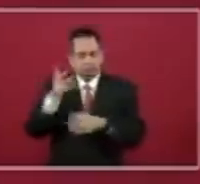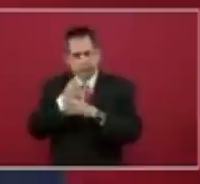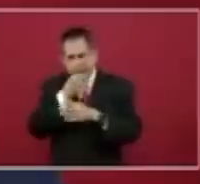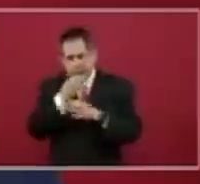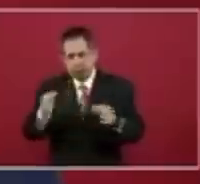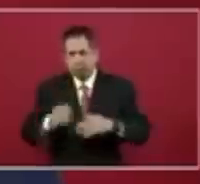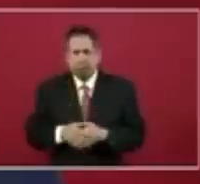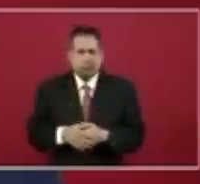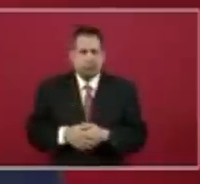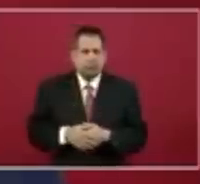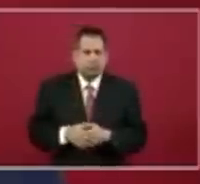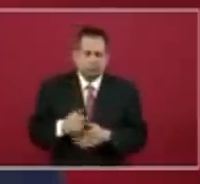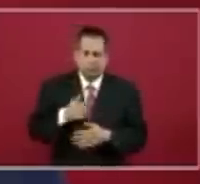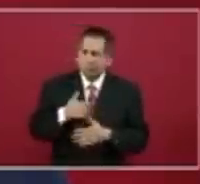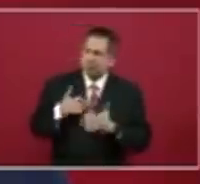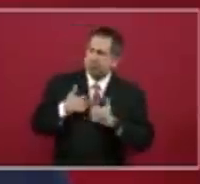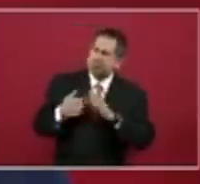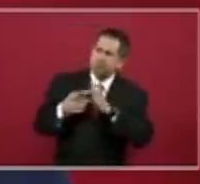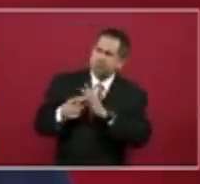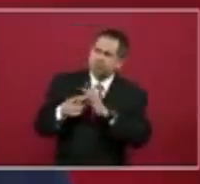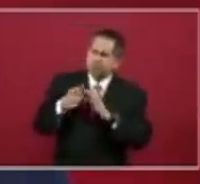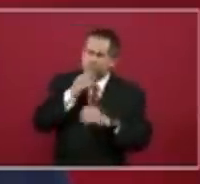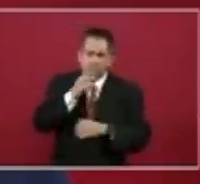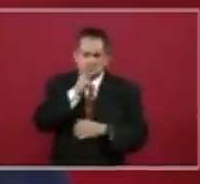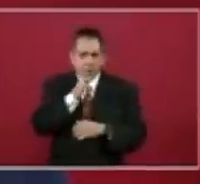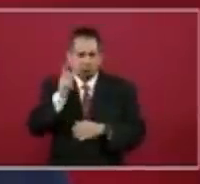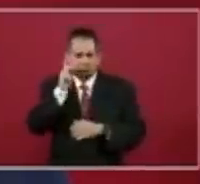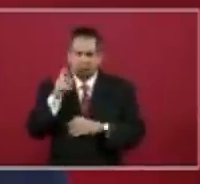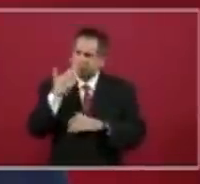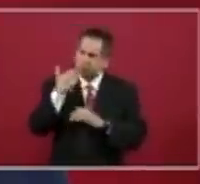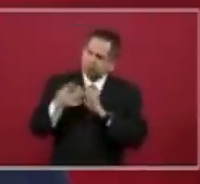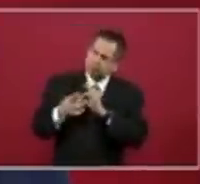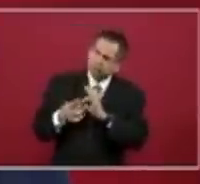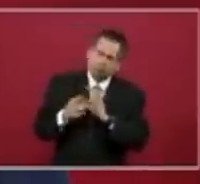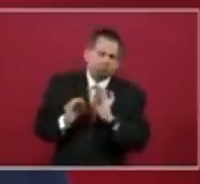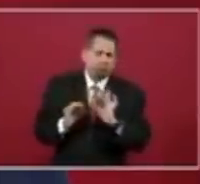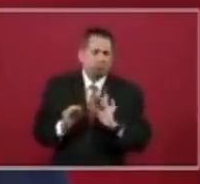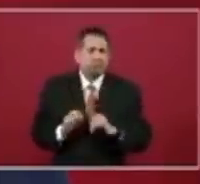tengo mucha simpatía por el Papa Francisco.